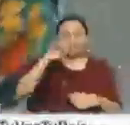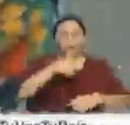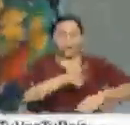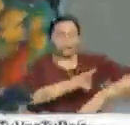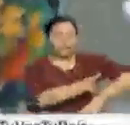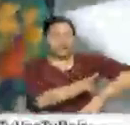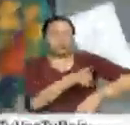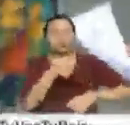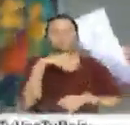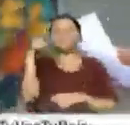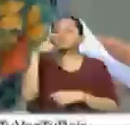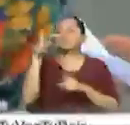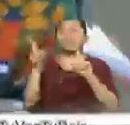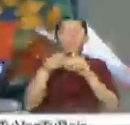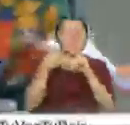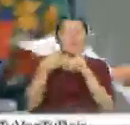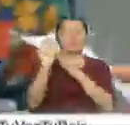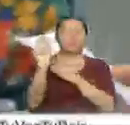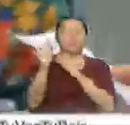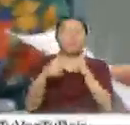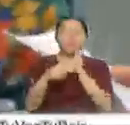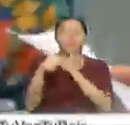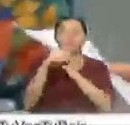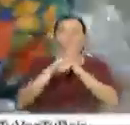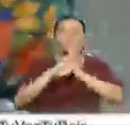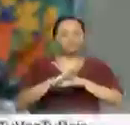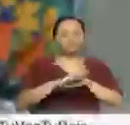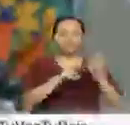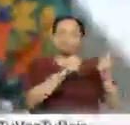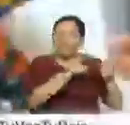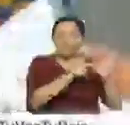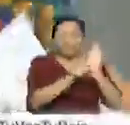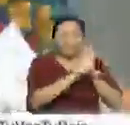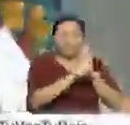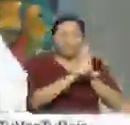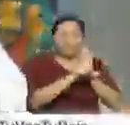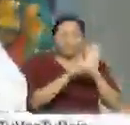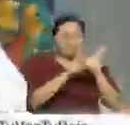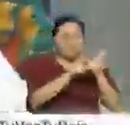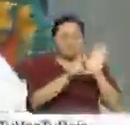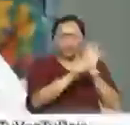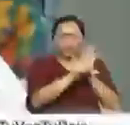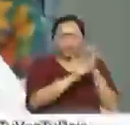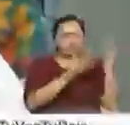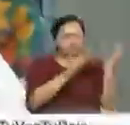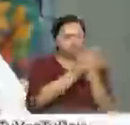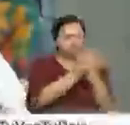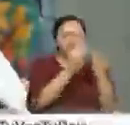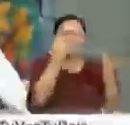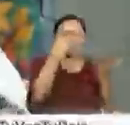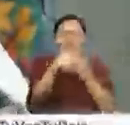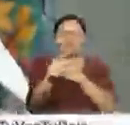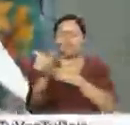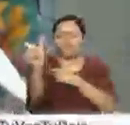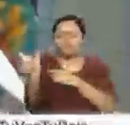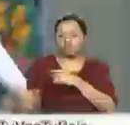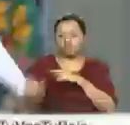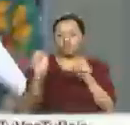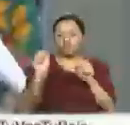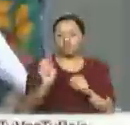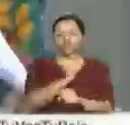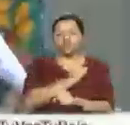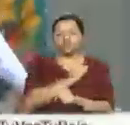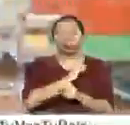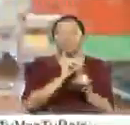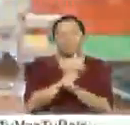autorizados por, de acuerdo a la ley de porte de armas, esto es, autorizados por las Fuerzas Armadas, ese resguardo